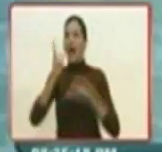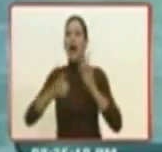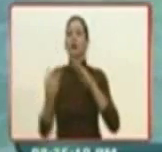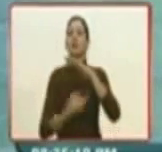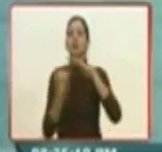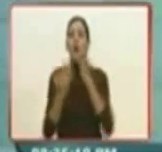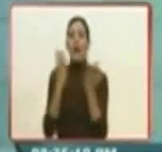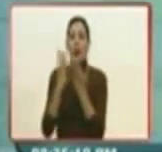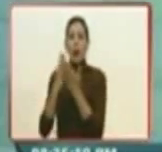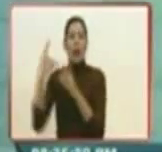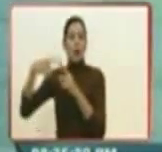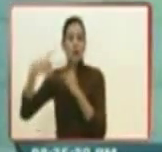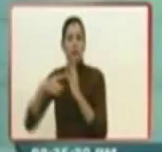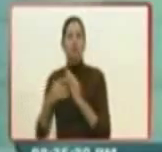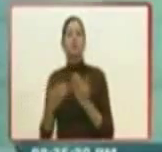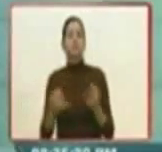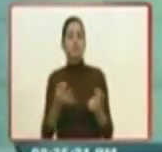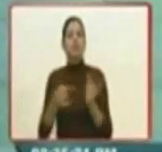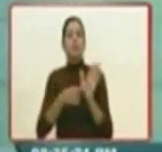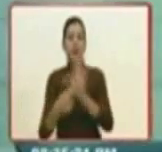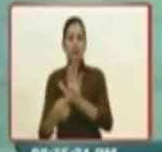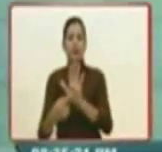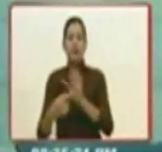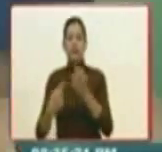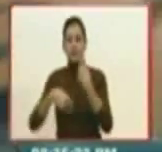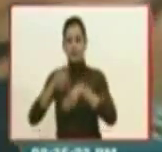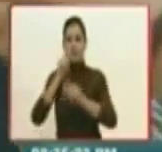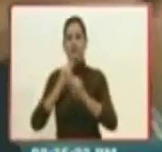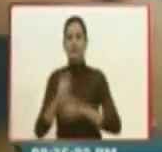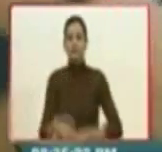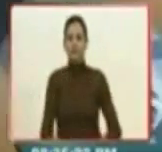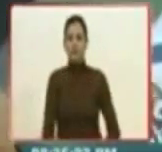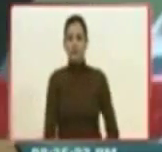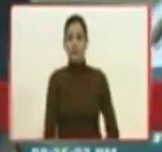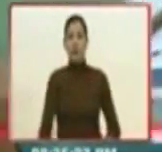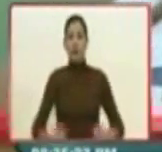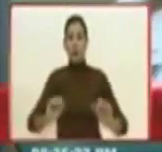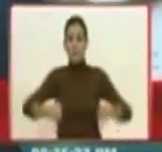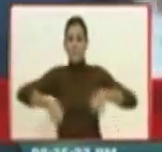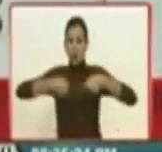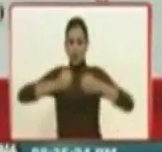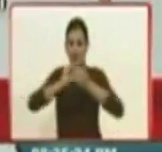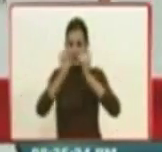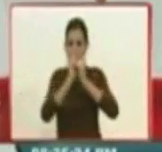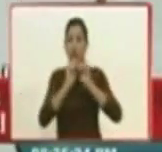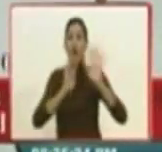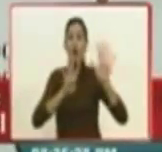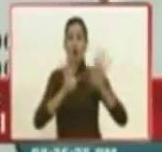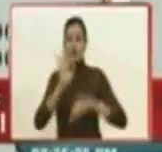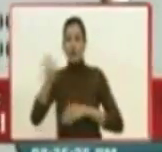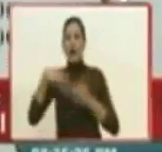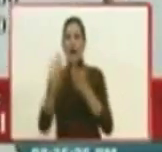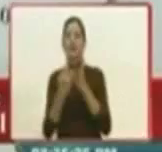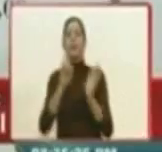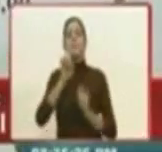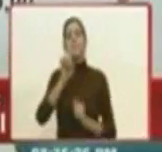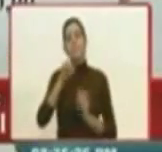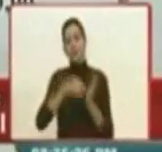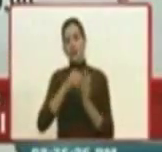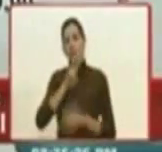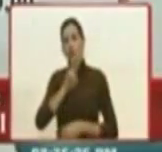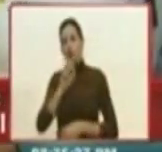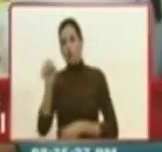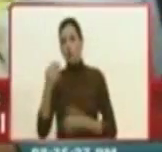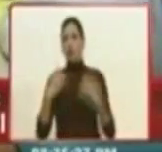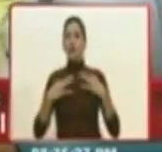institucionales y comunitarios para ofrecer sus productos. Los monos van de 900 a 1.200 bolívares. Las